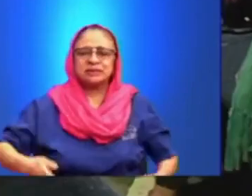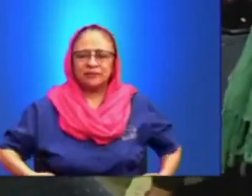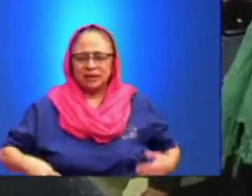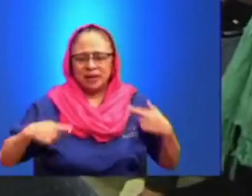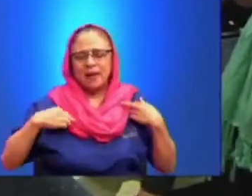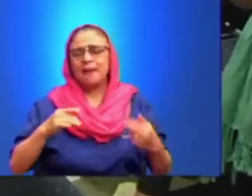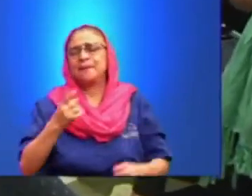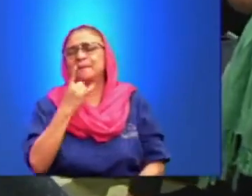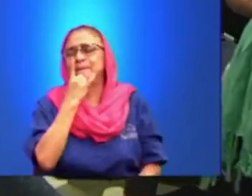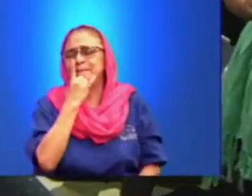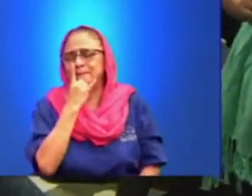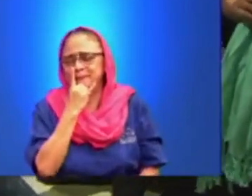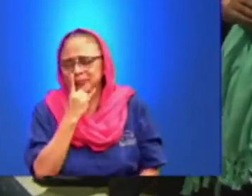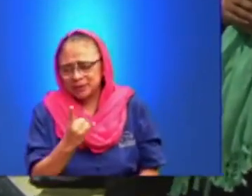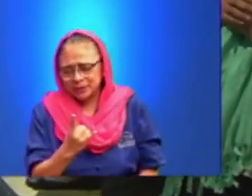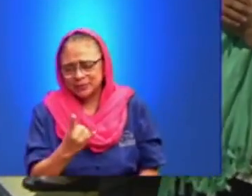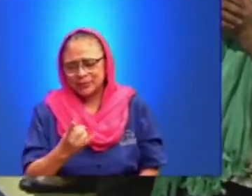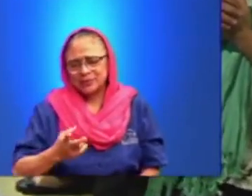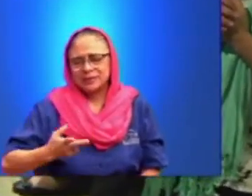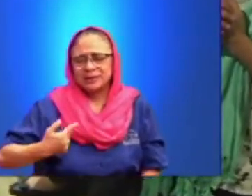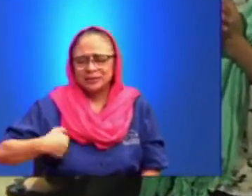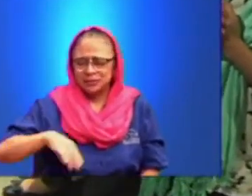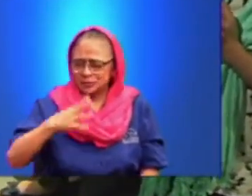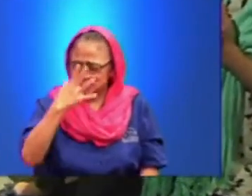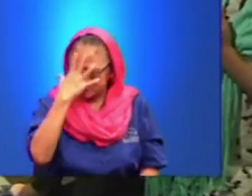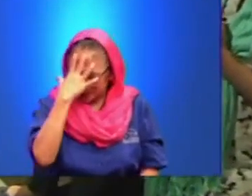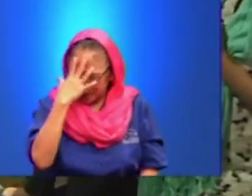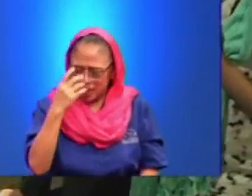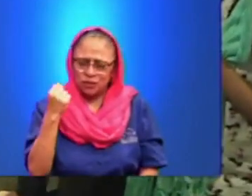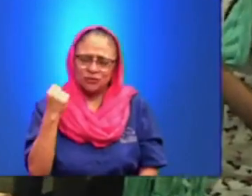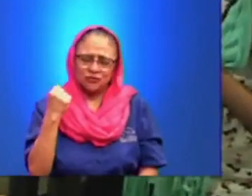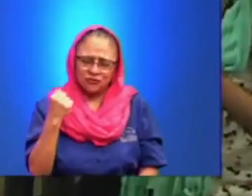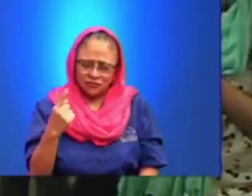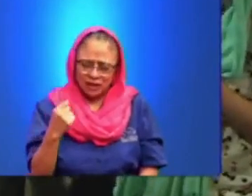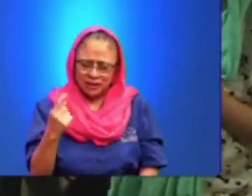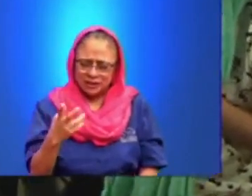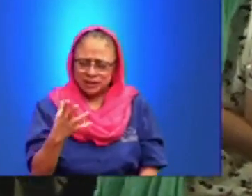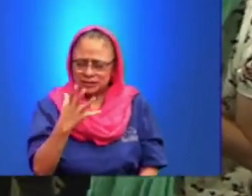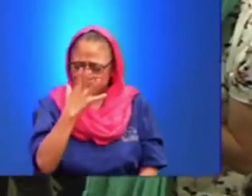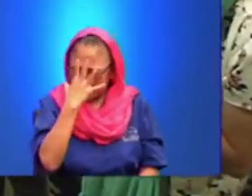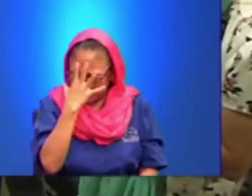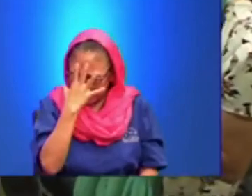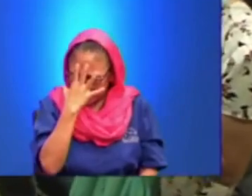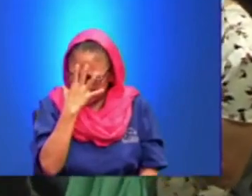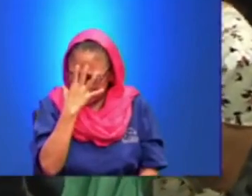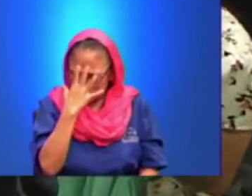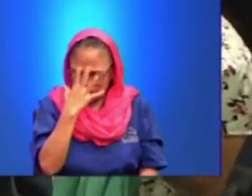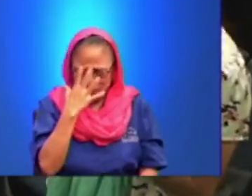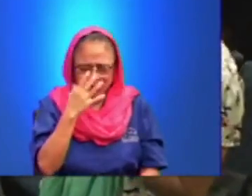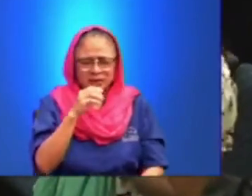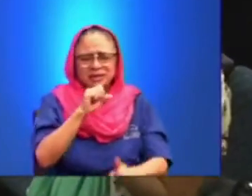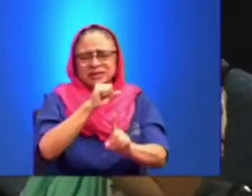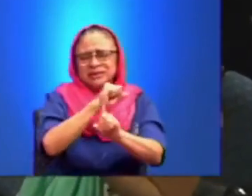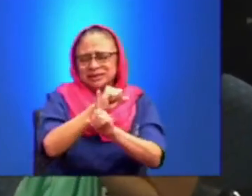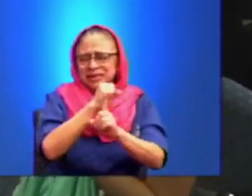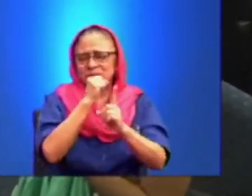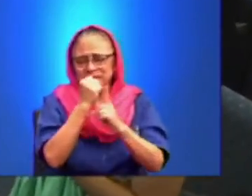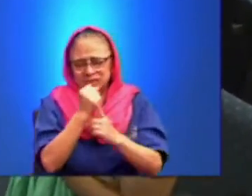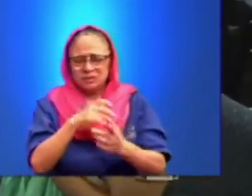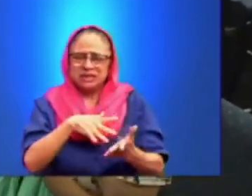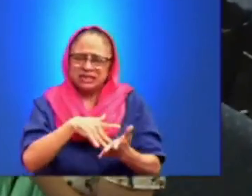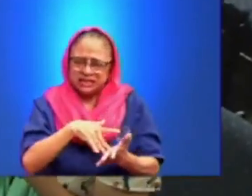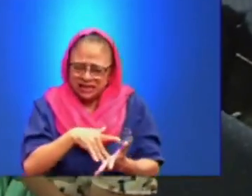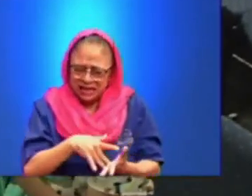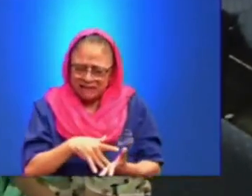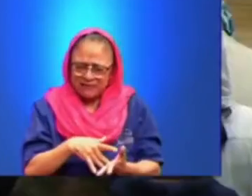nuestros pecados faltas inconsistencias y reverencias perdona señor perdona nuestras